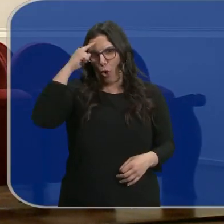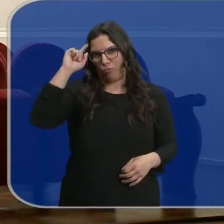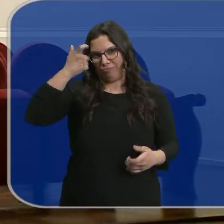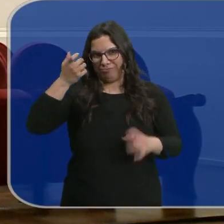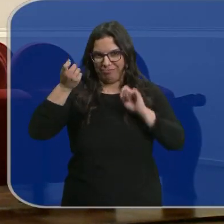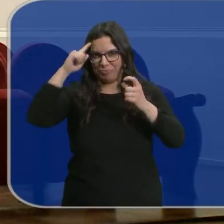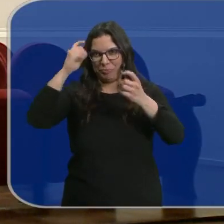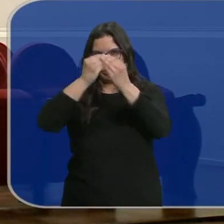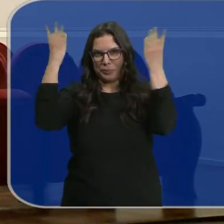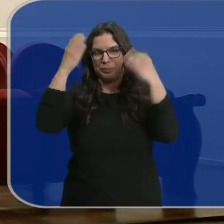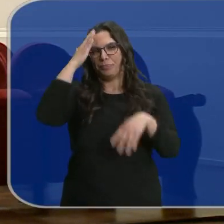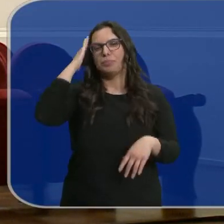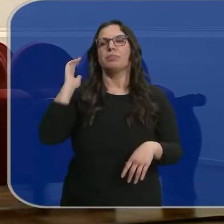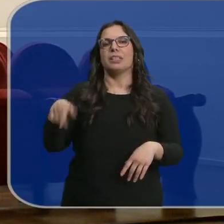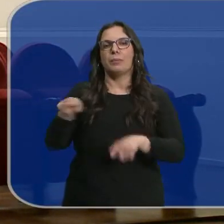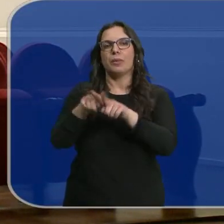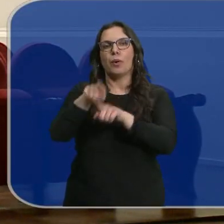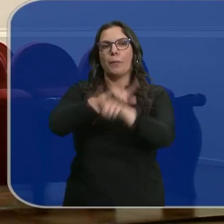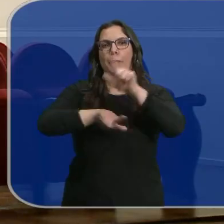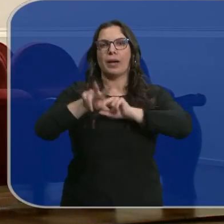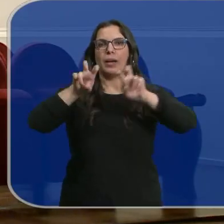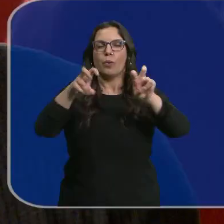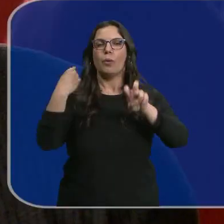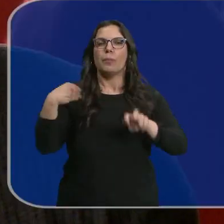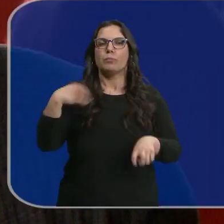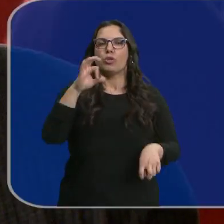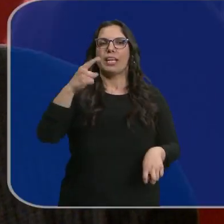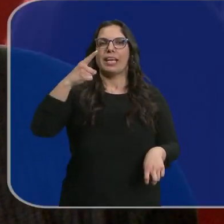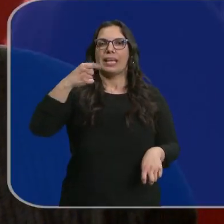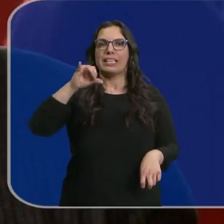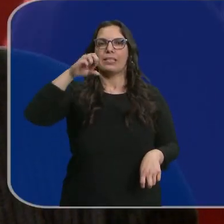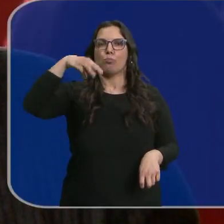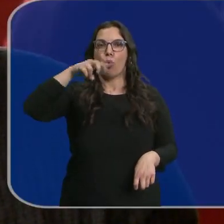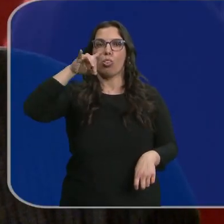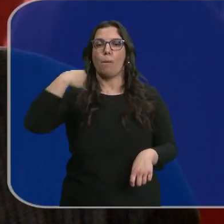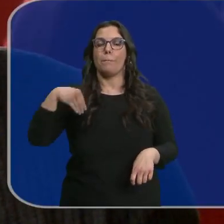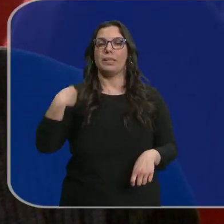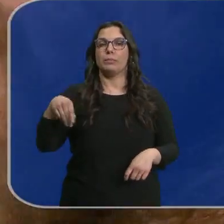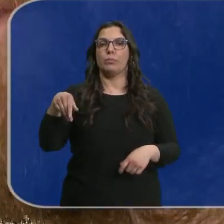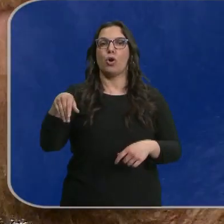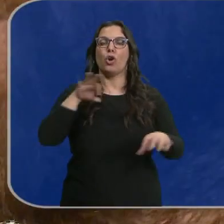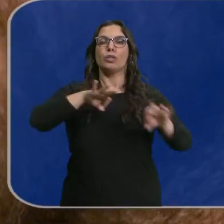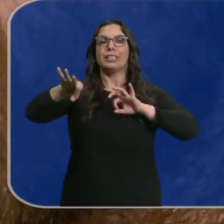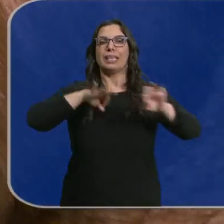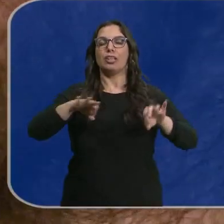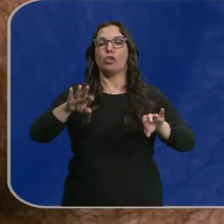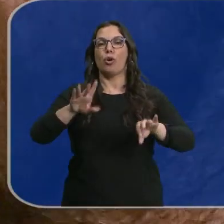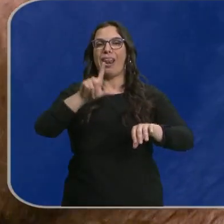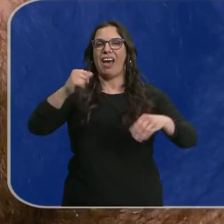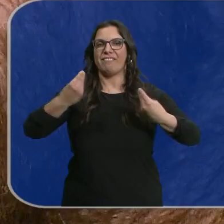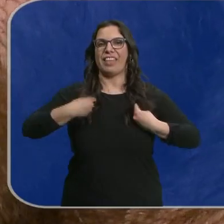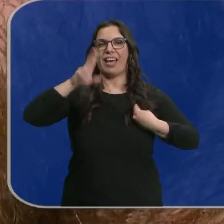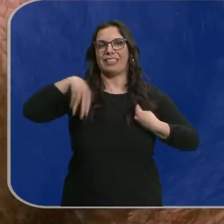un viaje nuevo dándole vida a Segismundo en la vida sueño. He flotado mi creatividad desde un lugar que se me ha abierto un abanico.